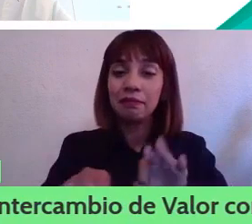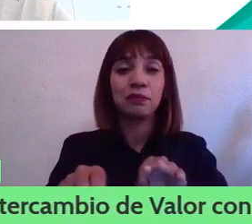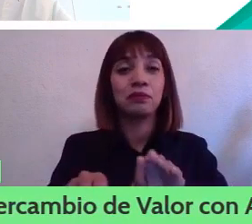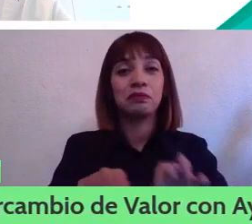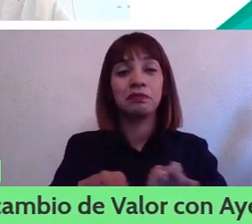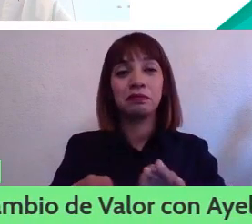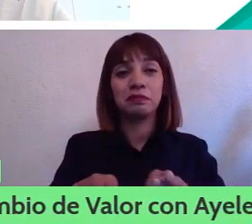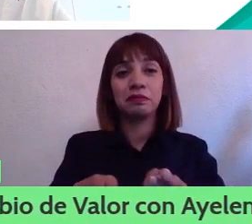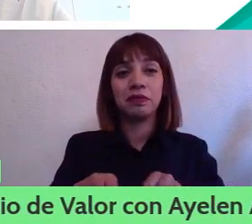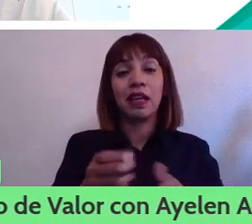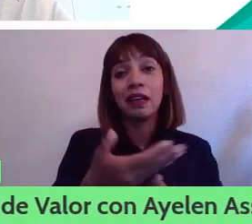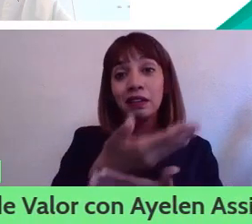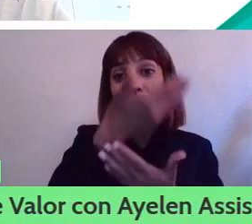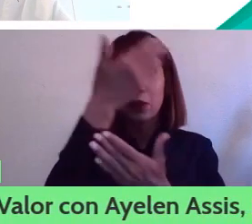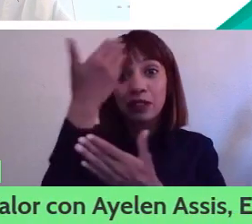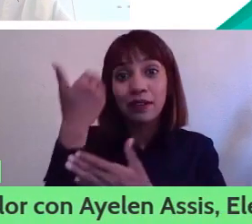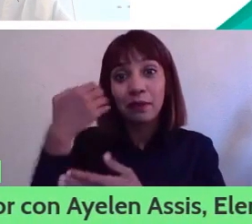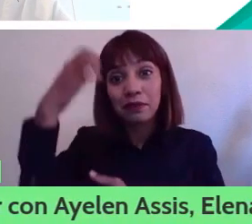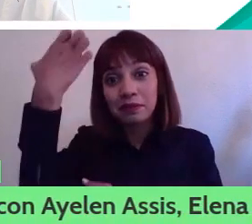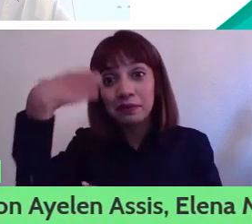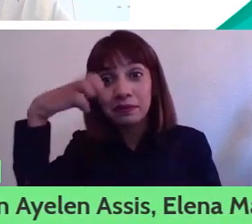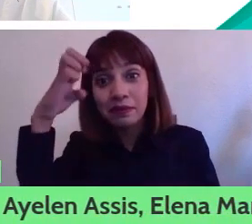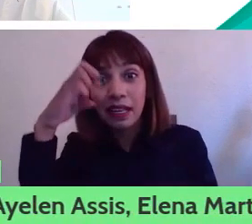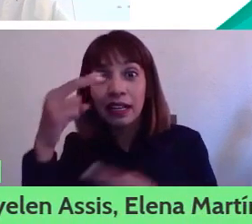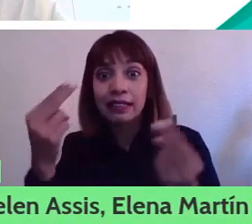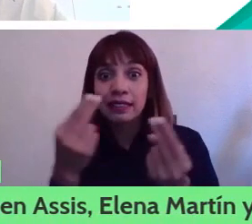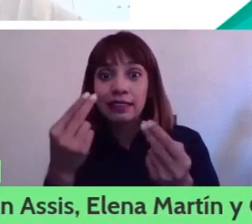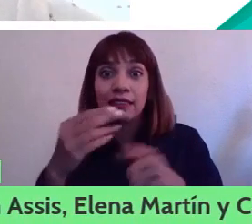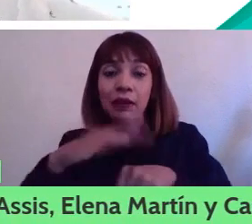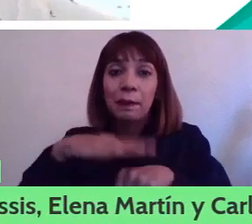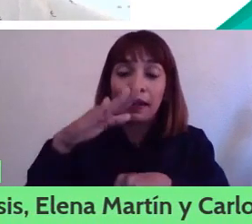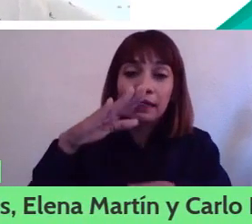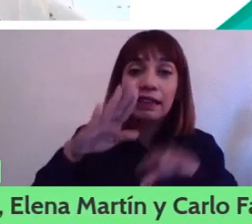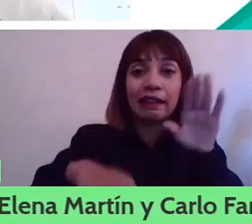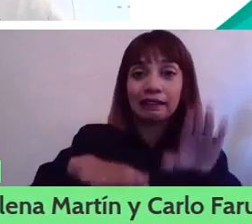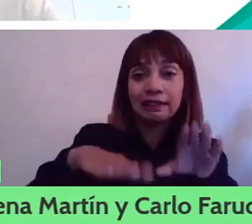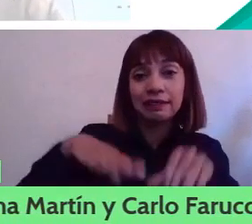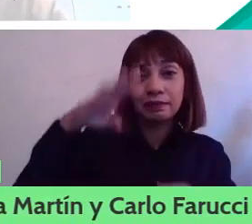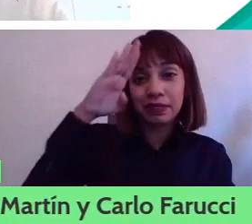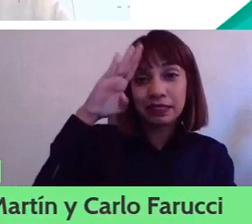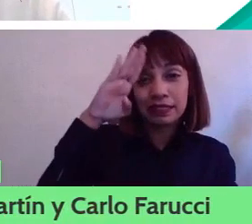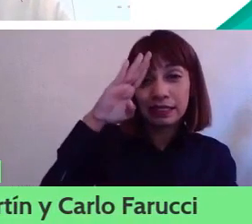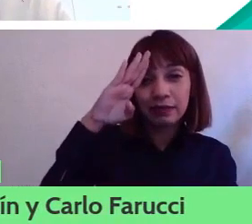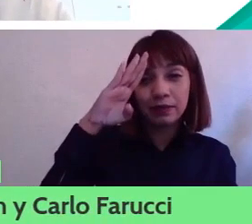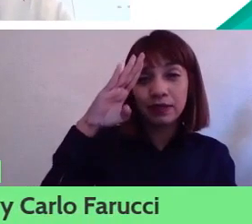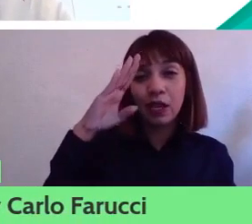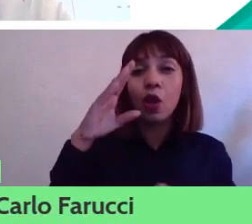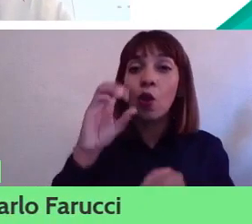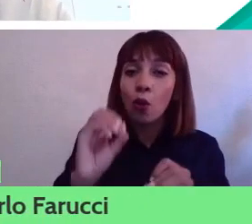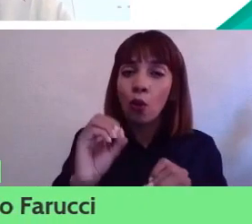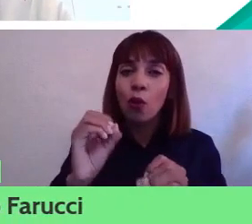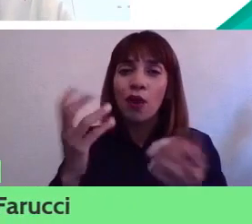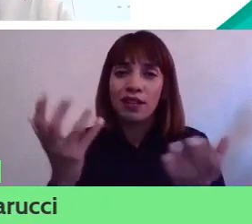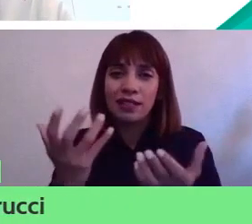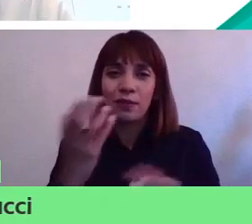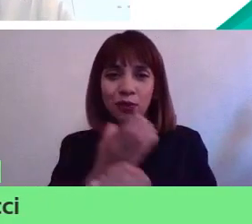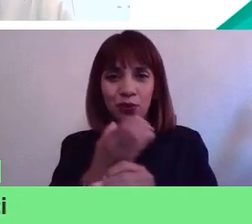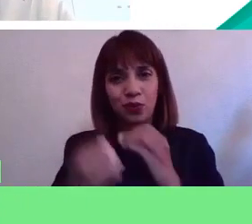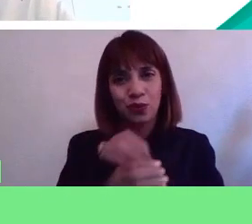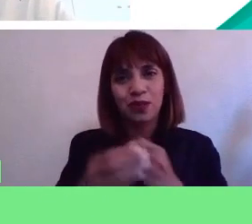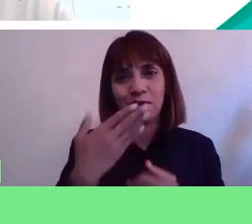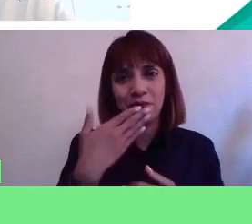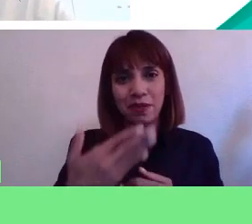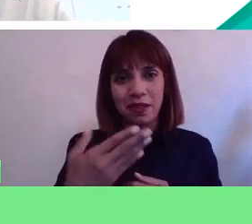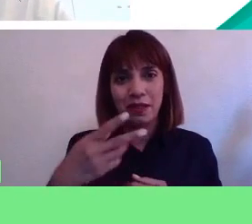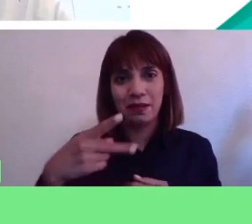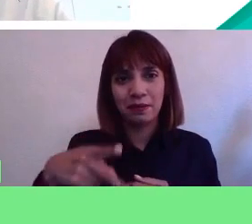sé, no tenemos quizás las capacidades que sentimos que tenemos que tener, hacemos cosas extraordinarias. Pero no, pero nos parece que es algo